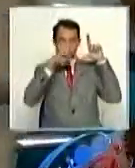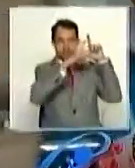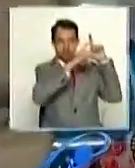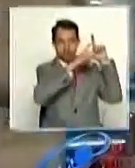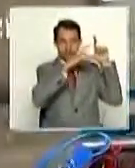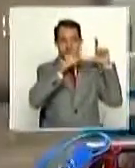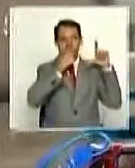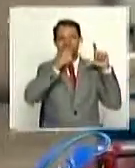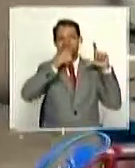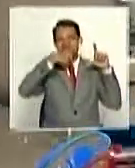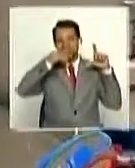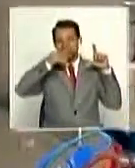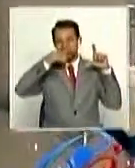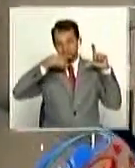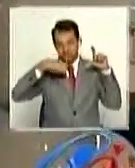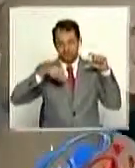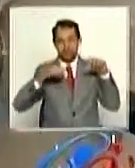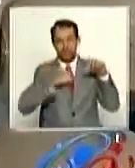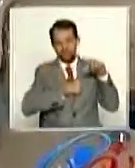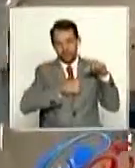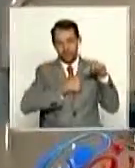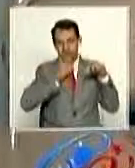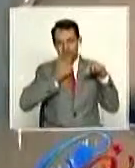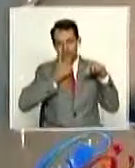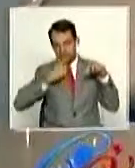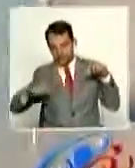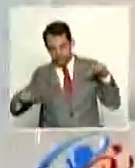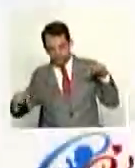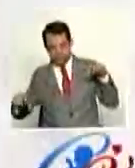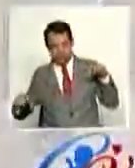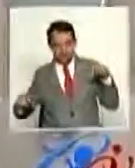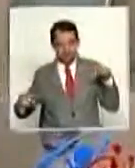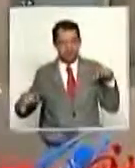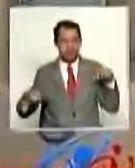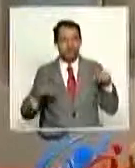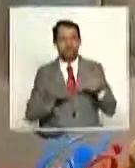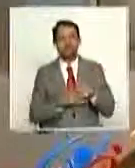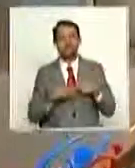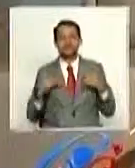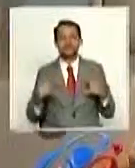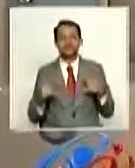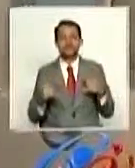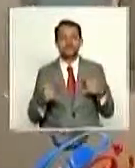la prótesis, retírate eso. Aquí hay servilleticas. Vamos a